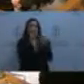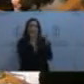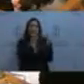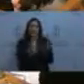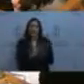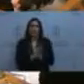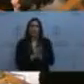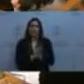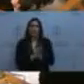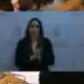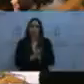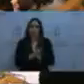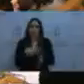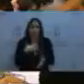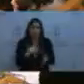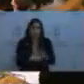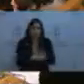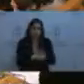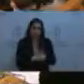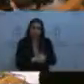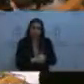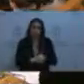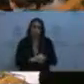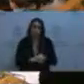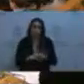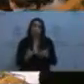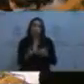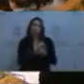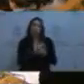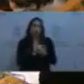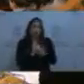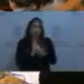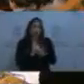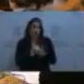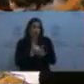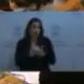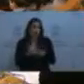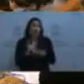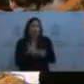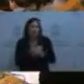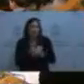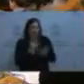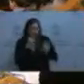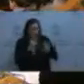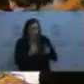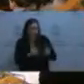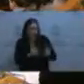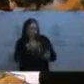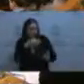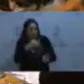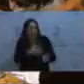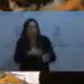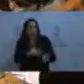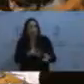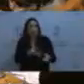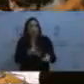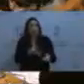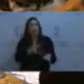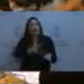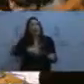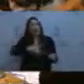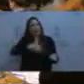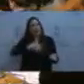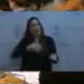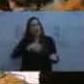Señora Pérez, puede proseguir. Bueno, todos asistimos, efectivamente, a los comentarios y a las intervenciones que resultan molestas.